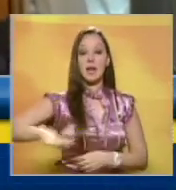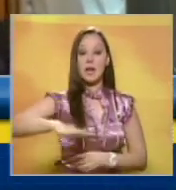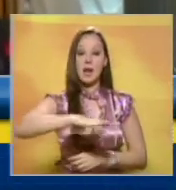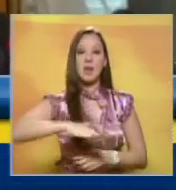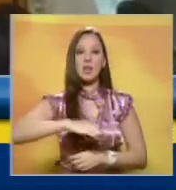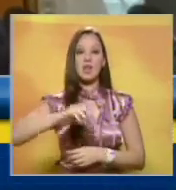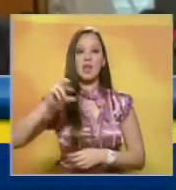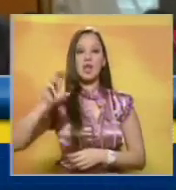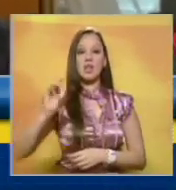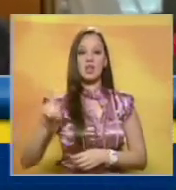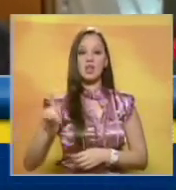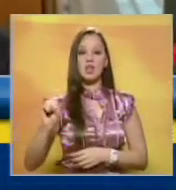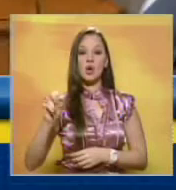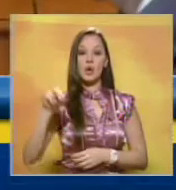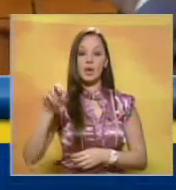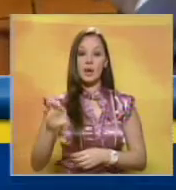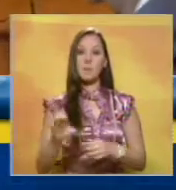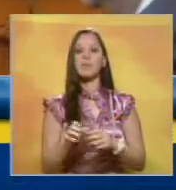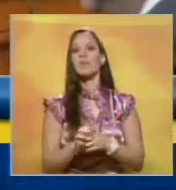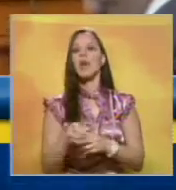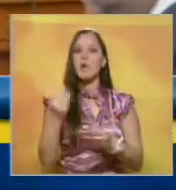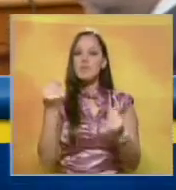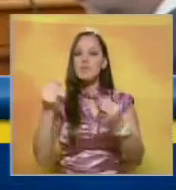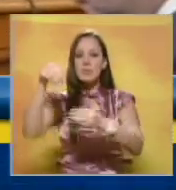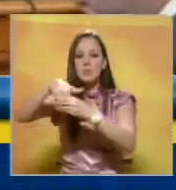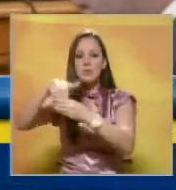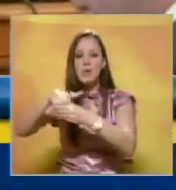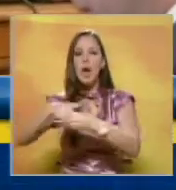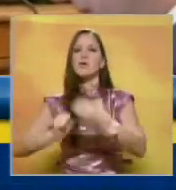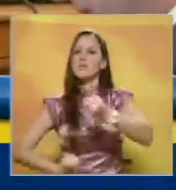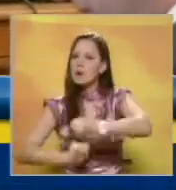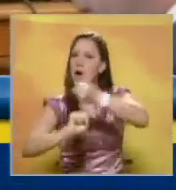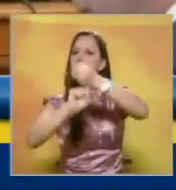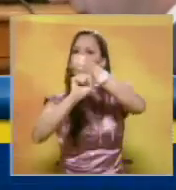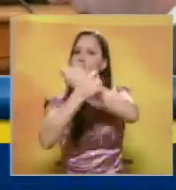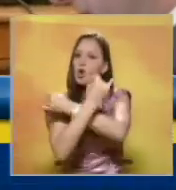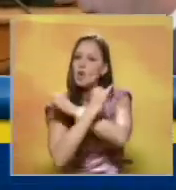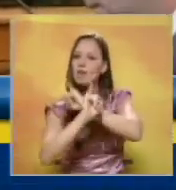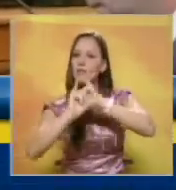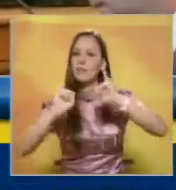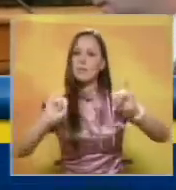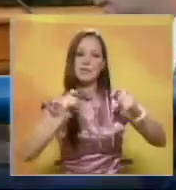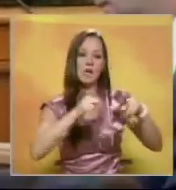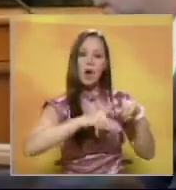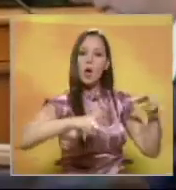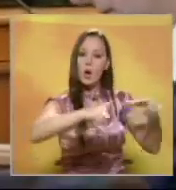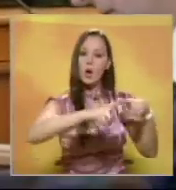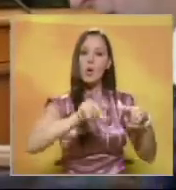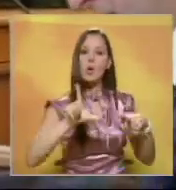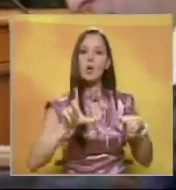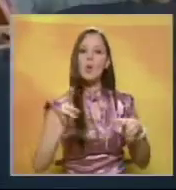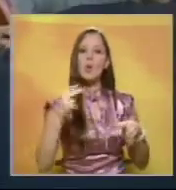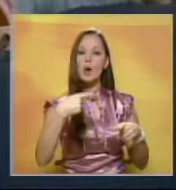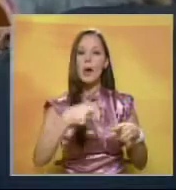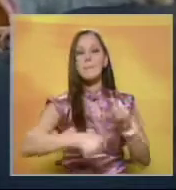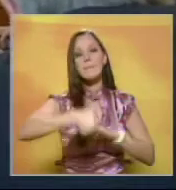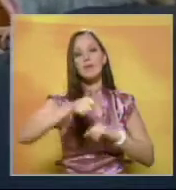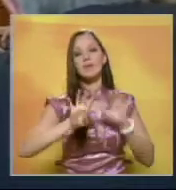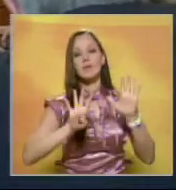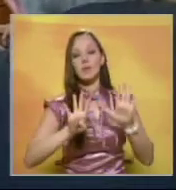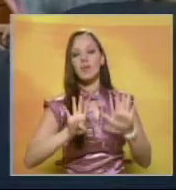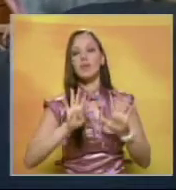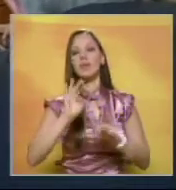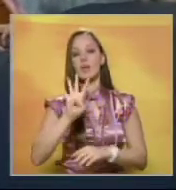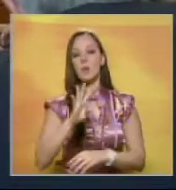el 89,7% de los electores votó a favor de la independencia y en Lugansk, más de 94%